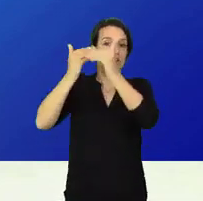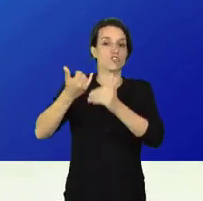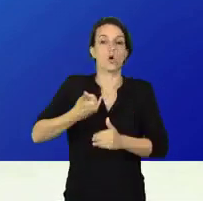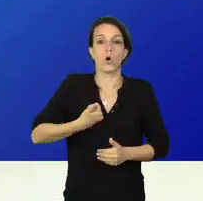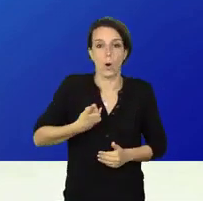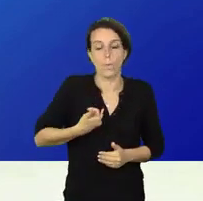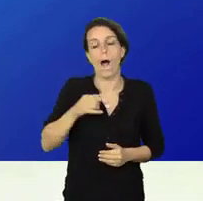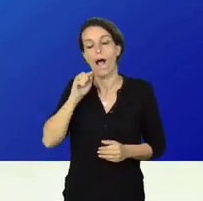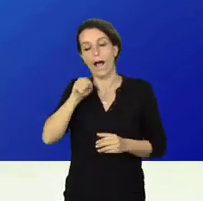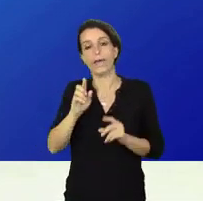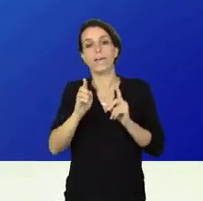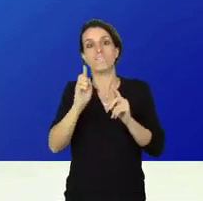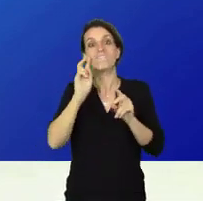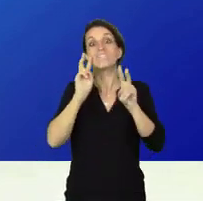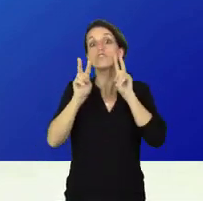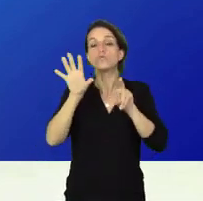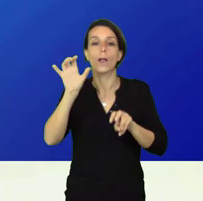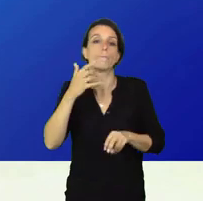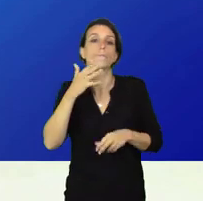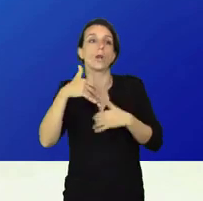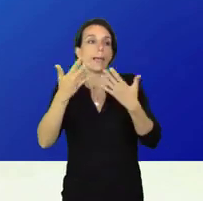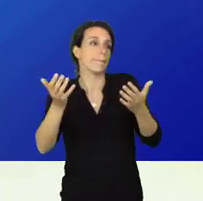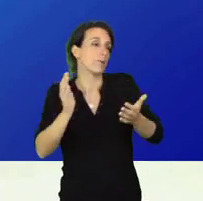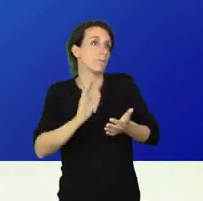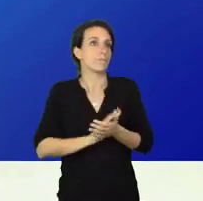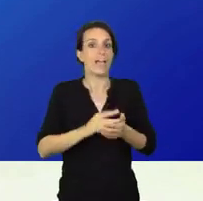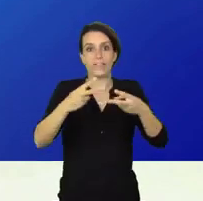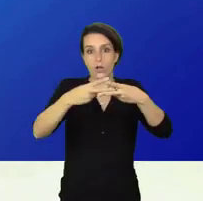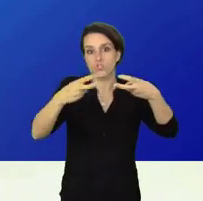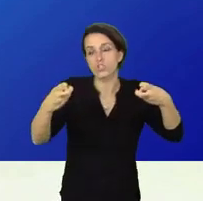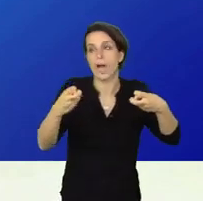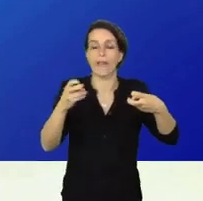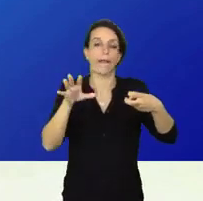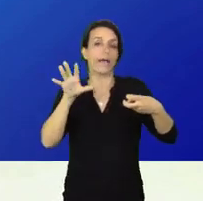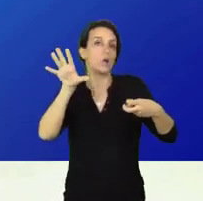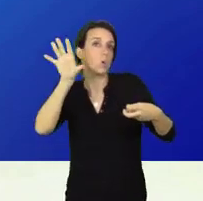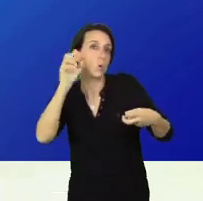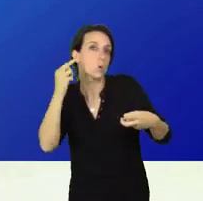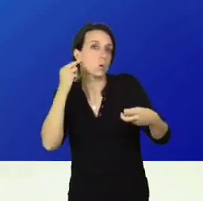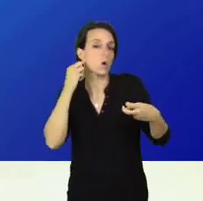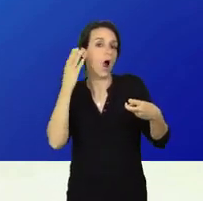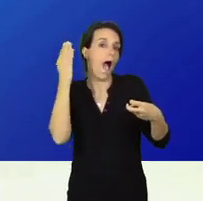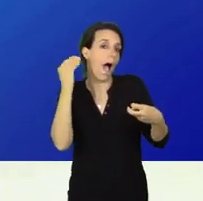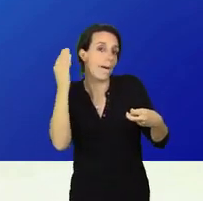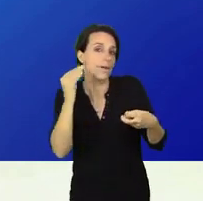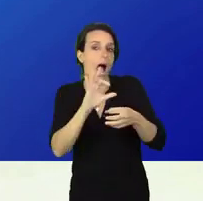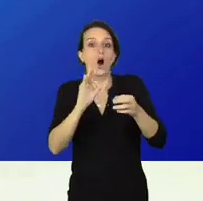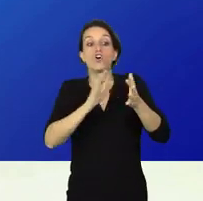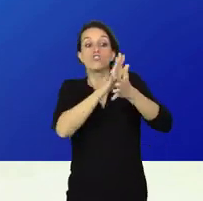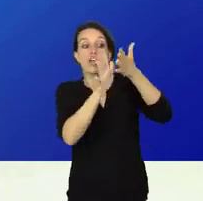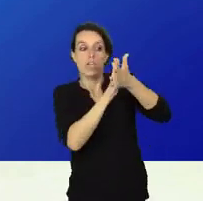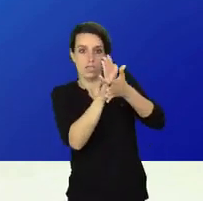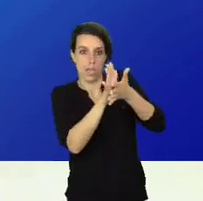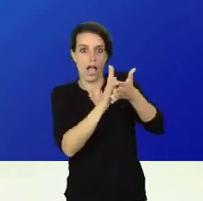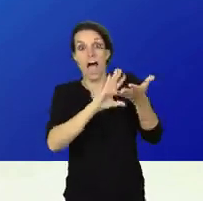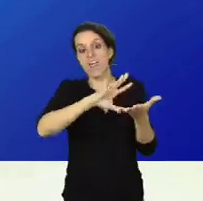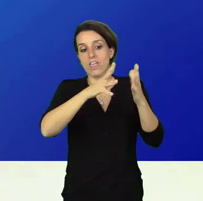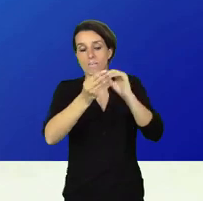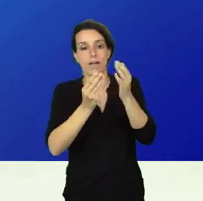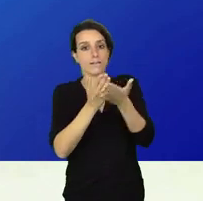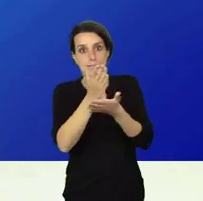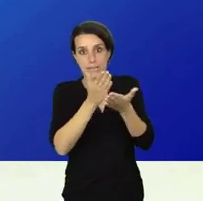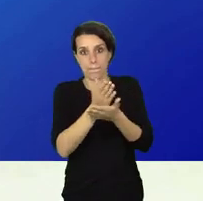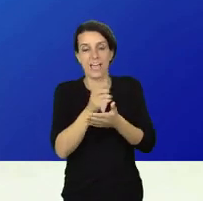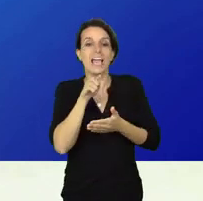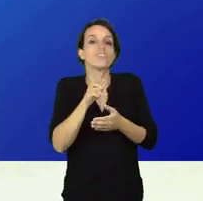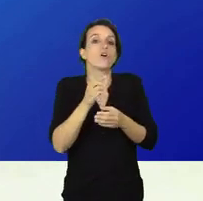el trabajo de las herramientas de accesibilidad audiovisual, como pueden ser la audiodescripción, el subtitulado y la lengua de señas, aplicadas a contenidos